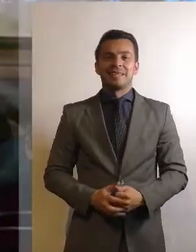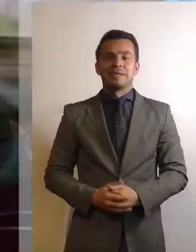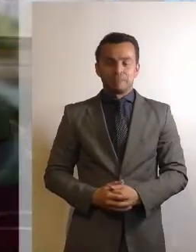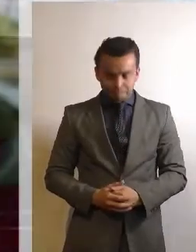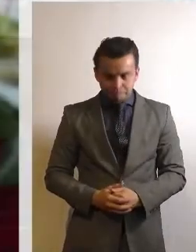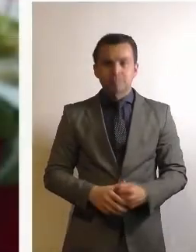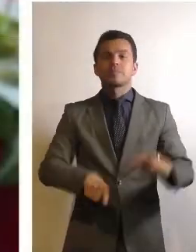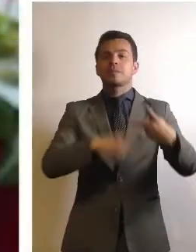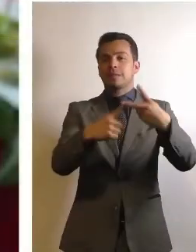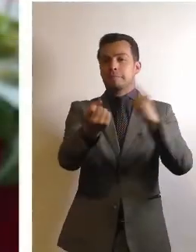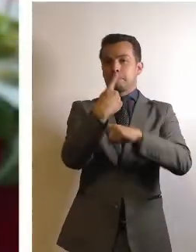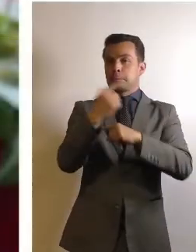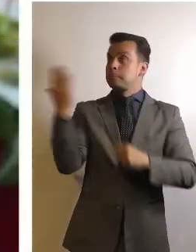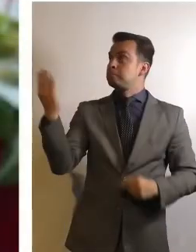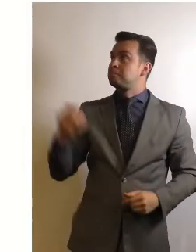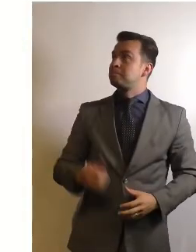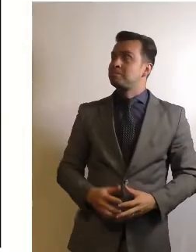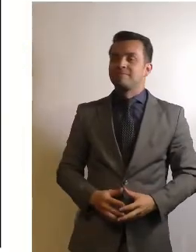Segunda pregunta.